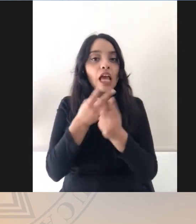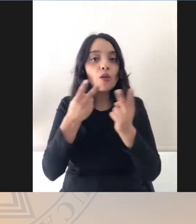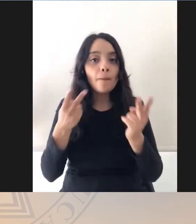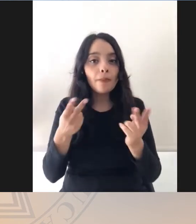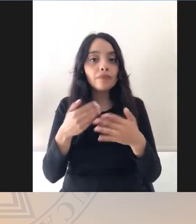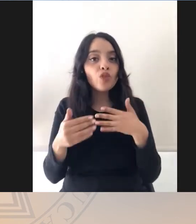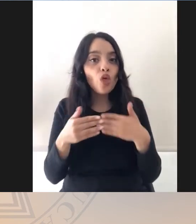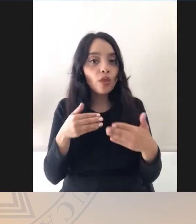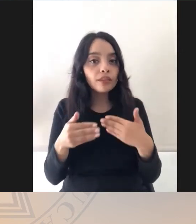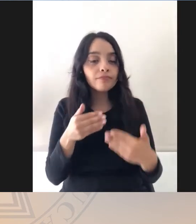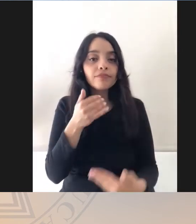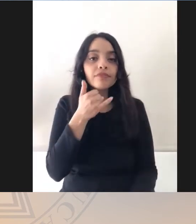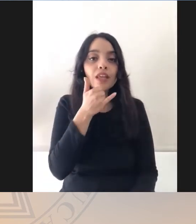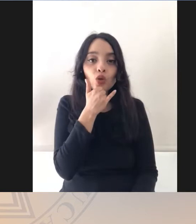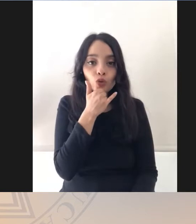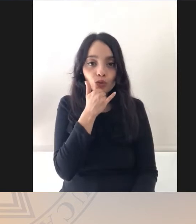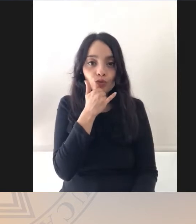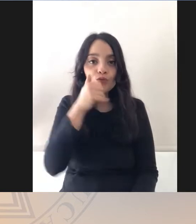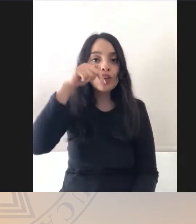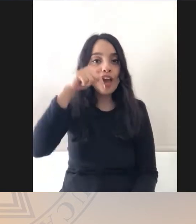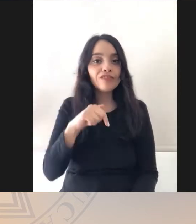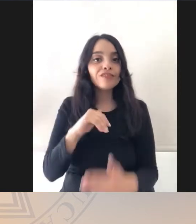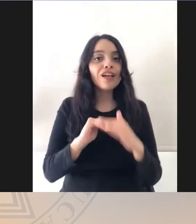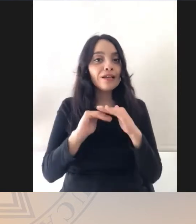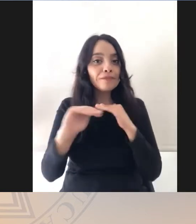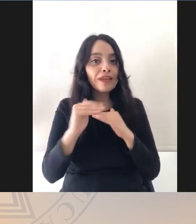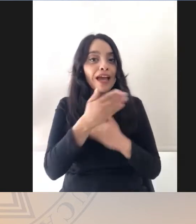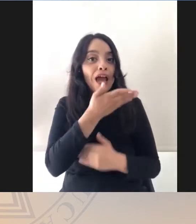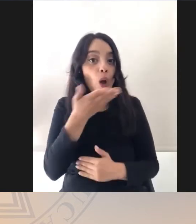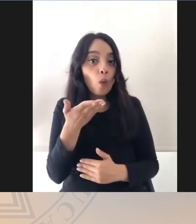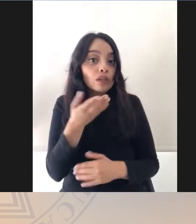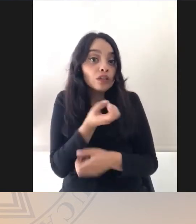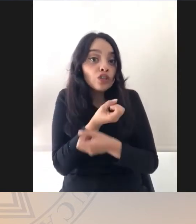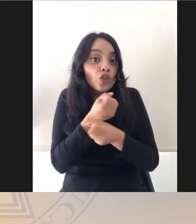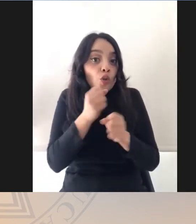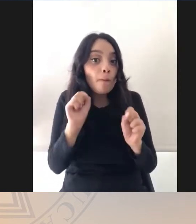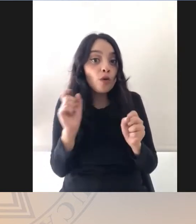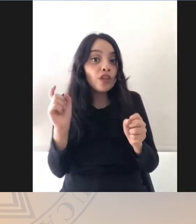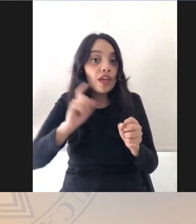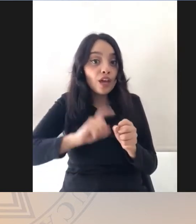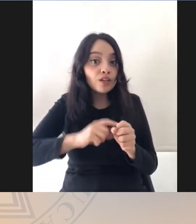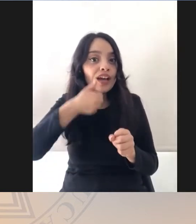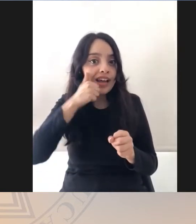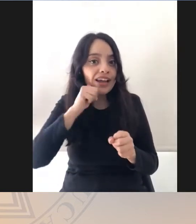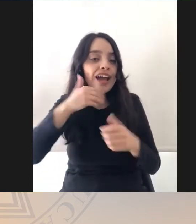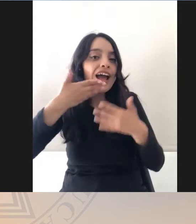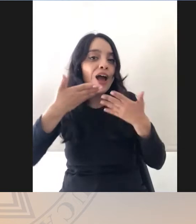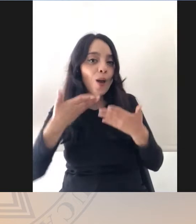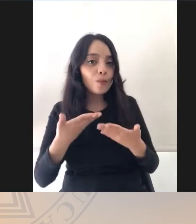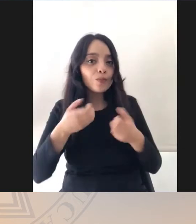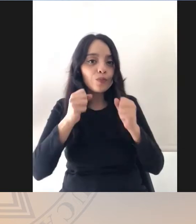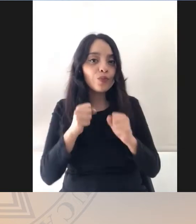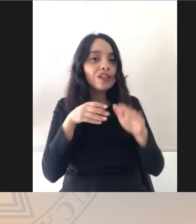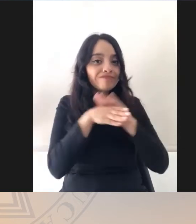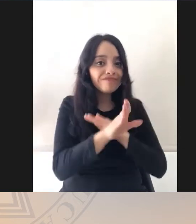Les vamos a poner el link en el chat por si alguien no pudo asistir, tenga la posibilidad de poderlas